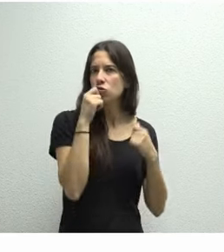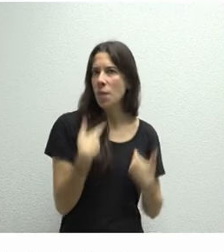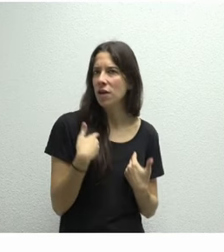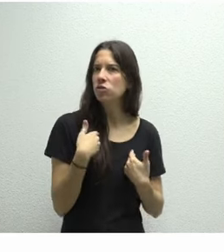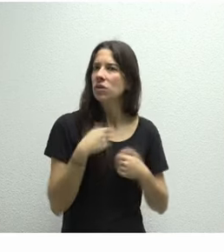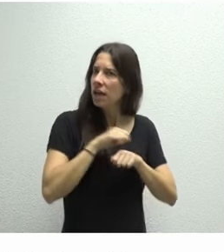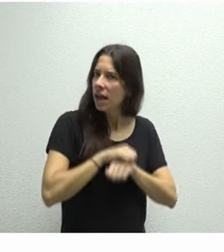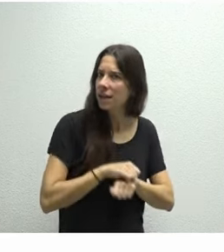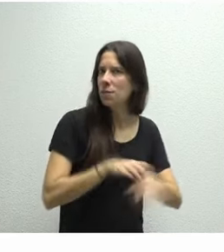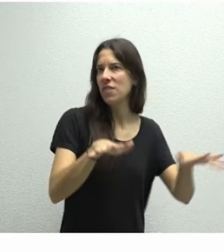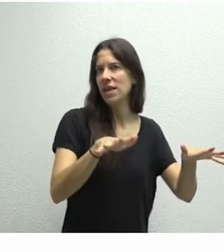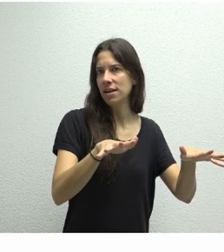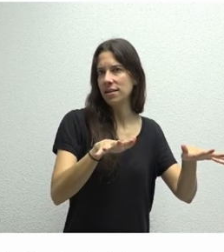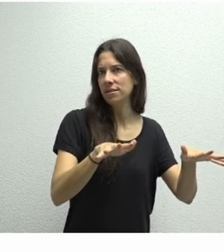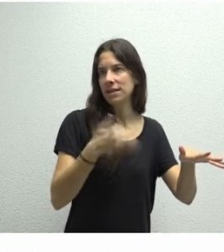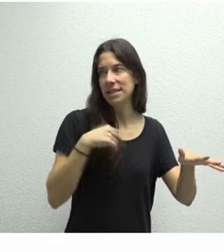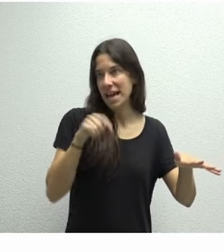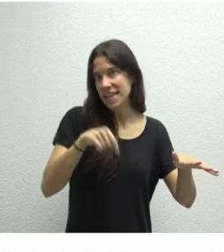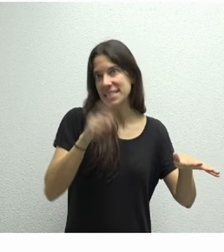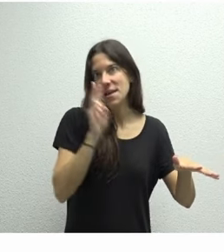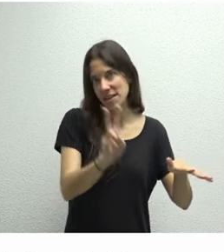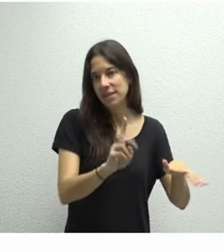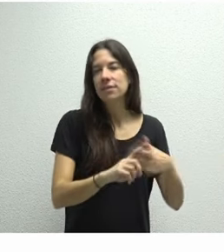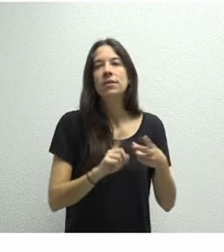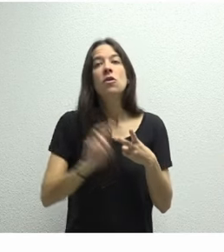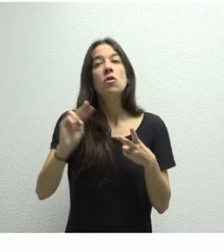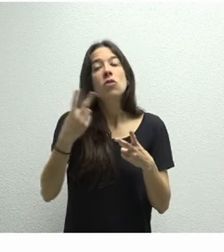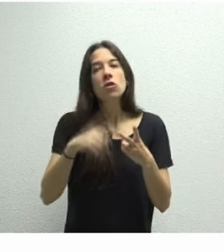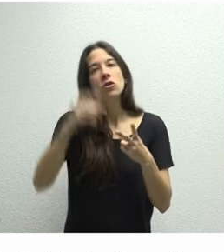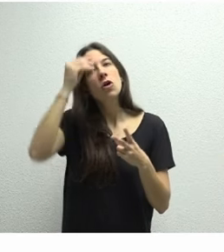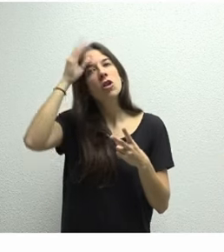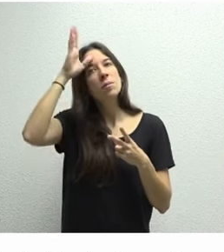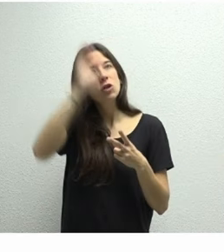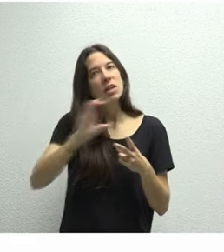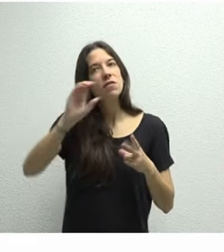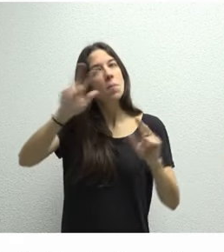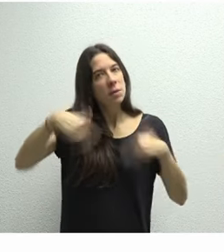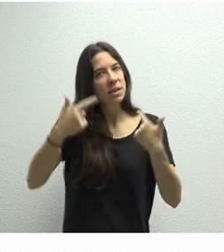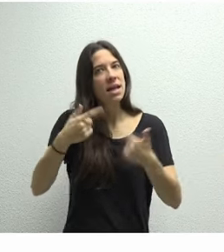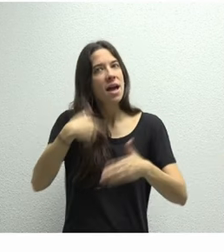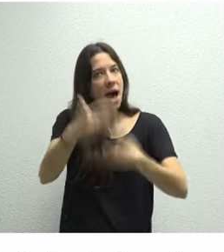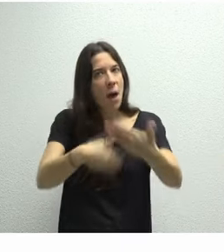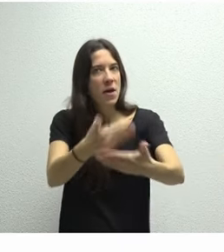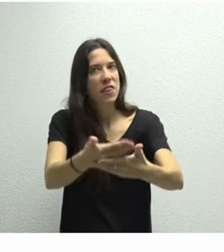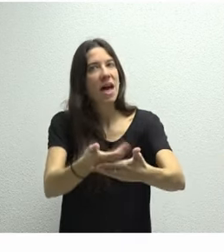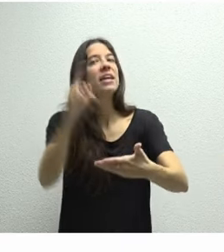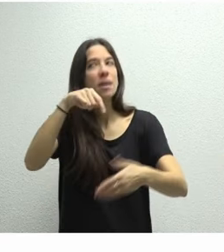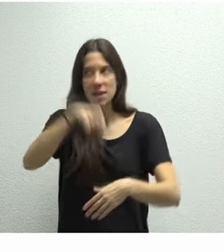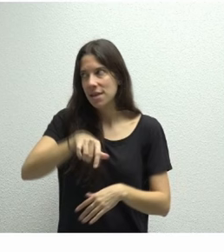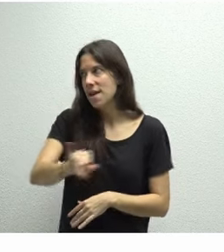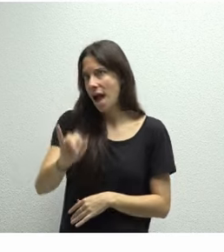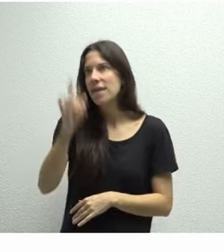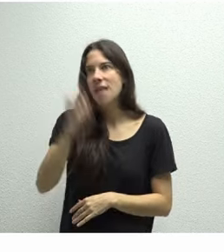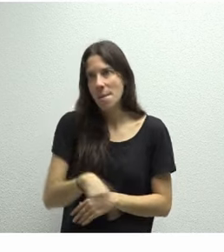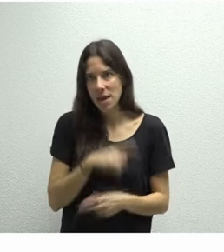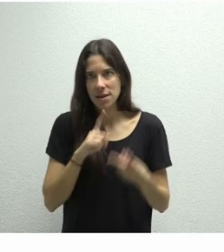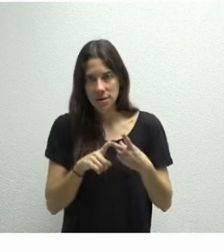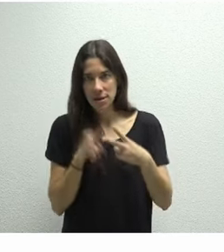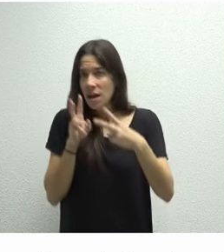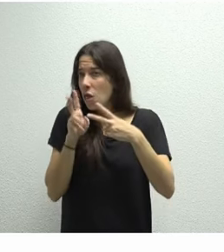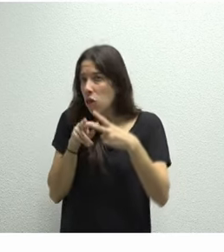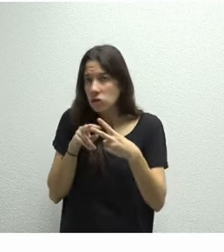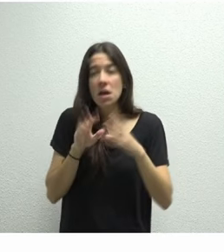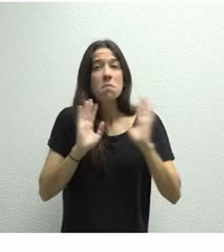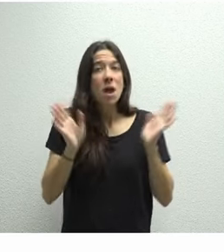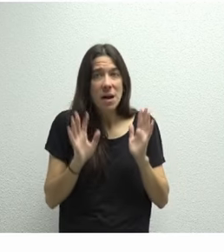está presente no dos el conocimiento científico que nos permite avanzar y también aquí está presente solamente dando los